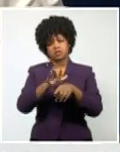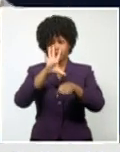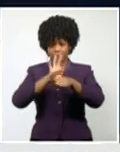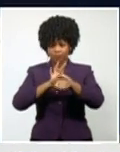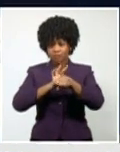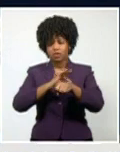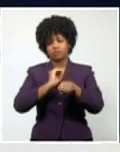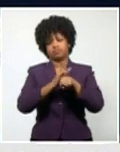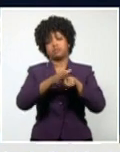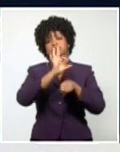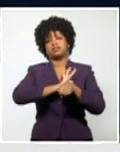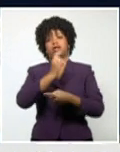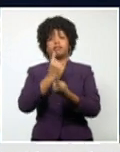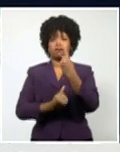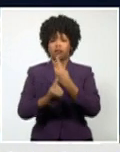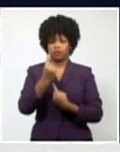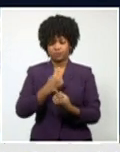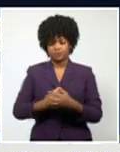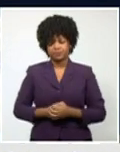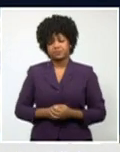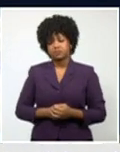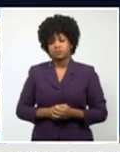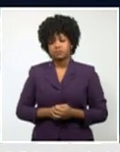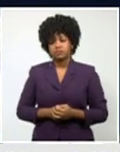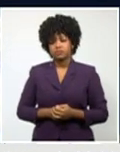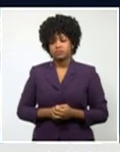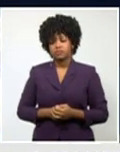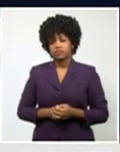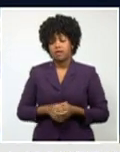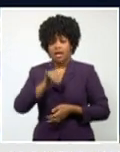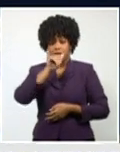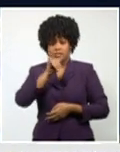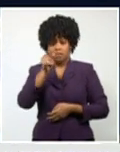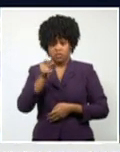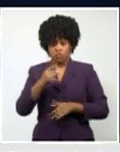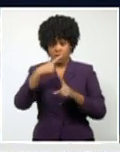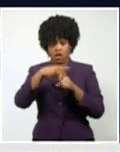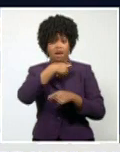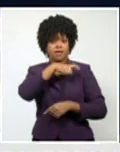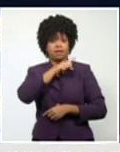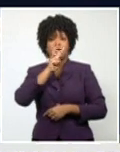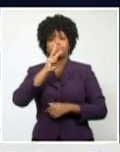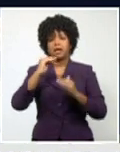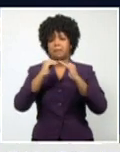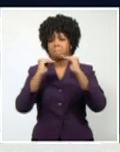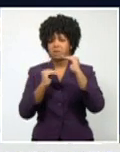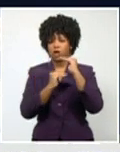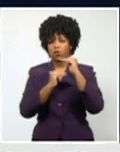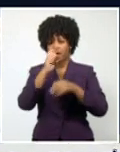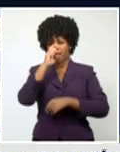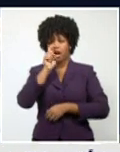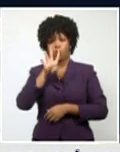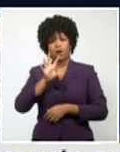enfermedad. Los 6 casos diagnosticados en el día de ayer, 3 son menores de 40 años y 3